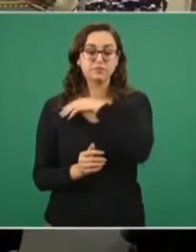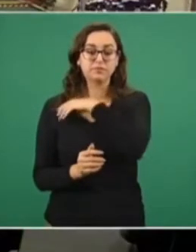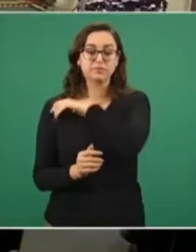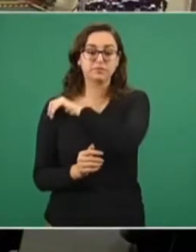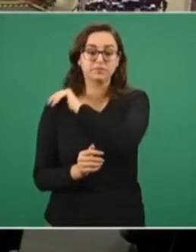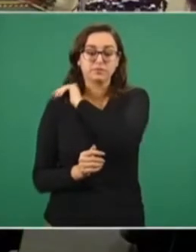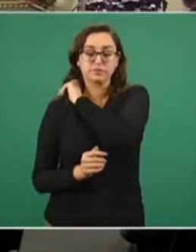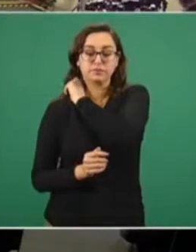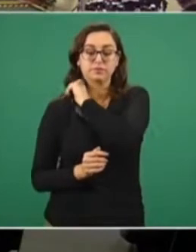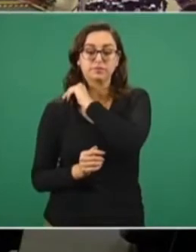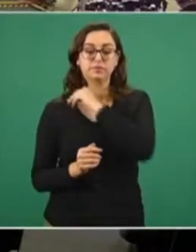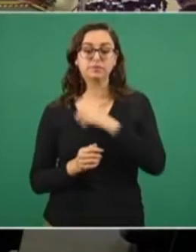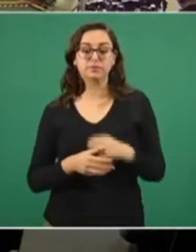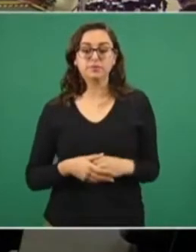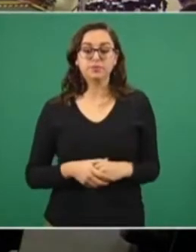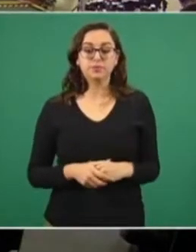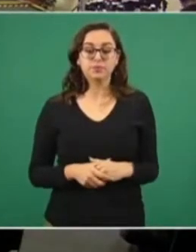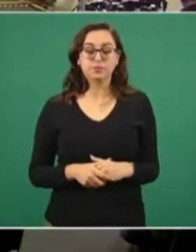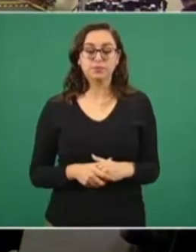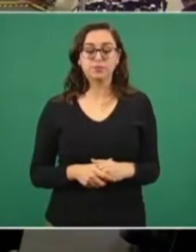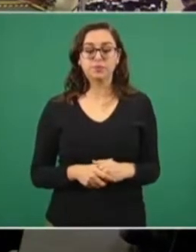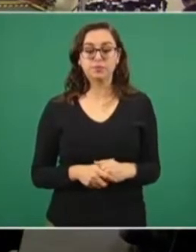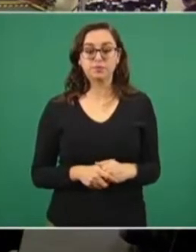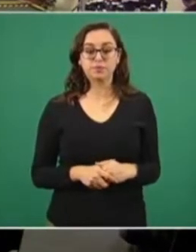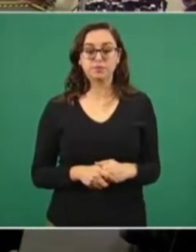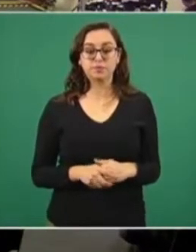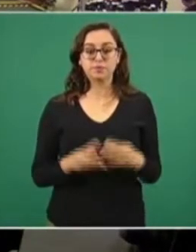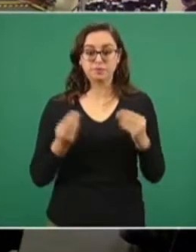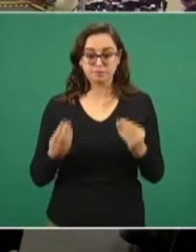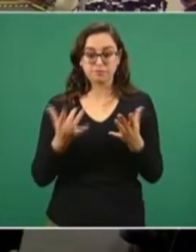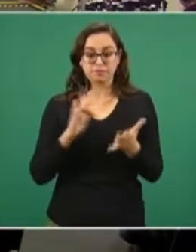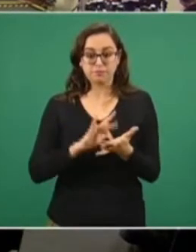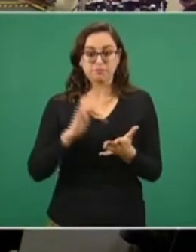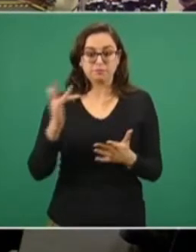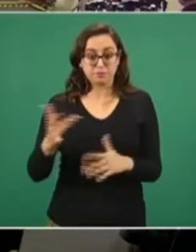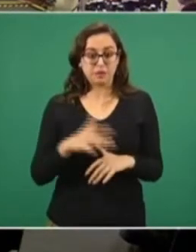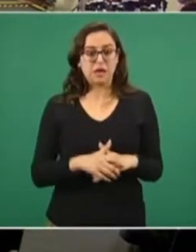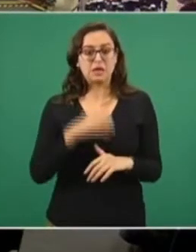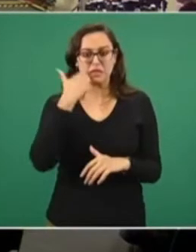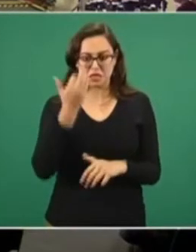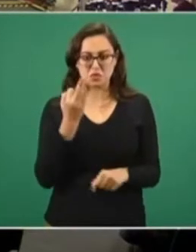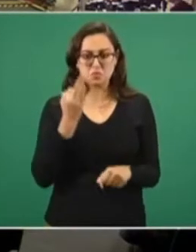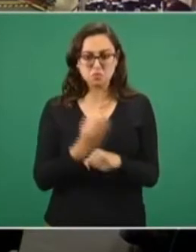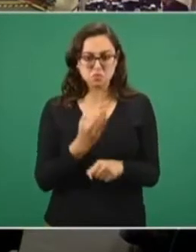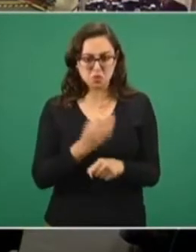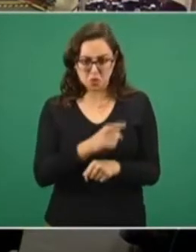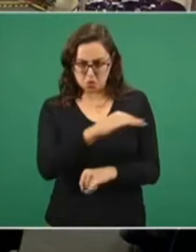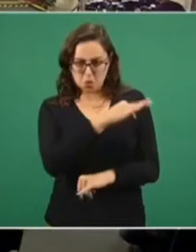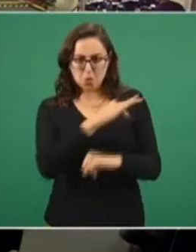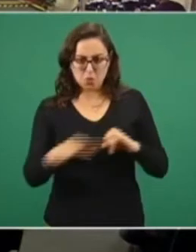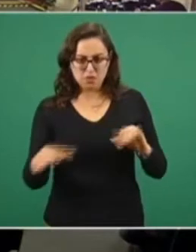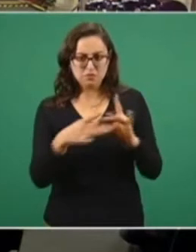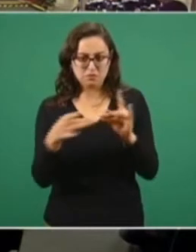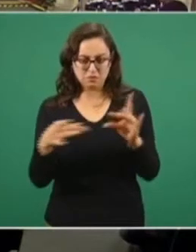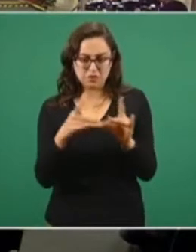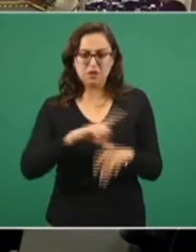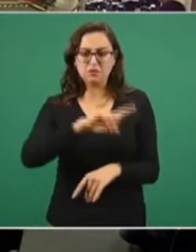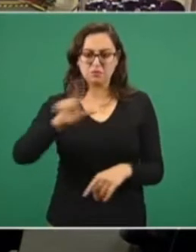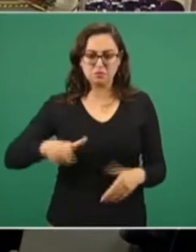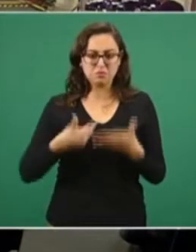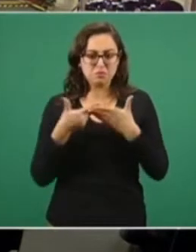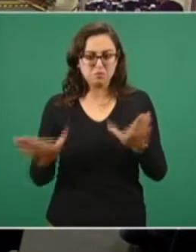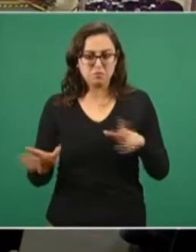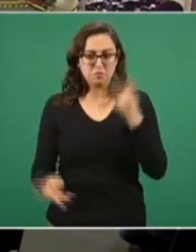No, muchas gracias. Si quieres después, o si quieres ahorita de una vez para ya terminar y ya abrir a preguntas,